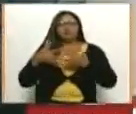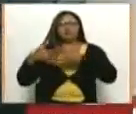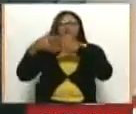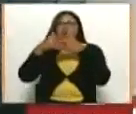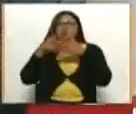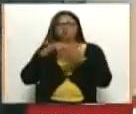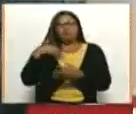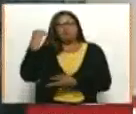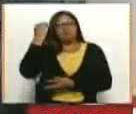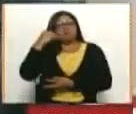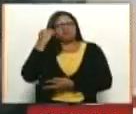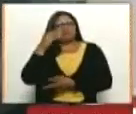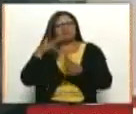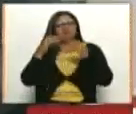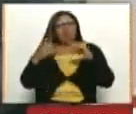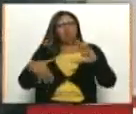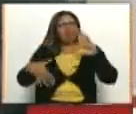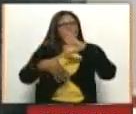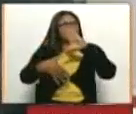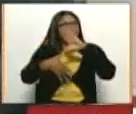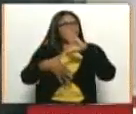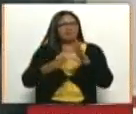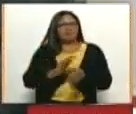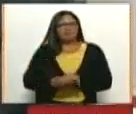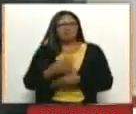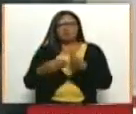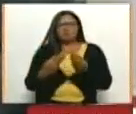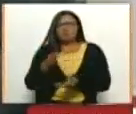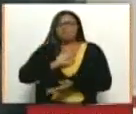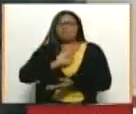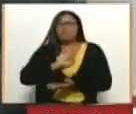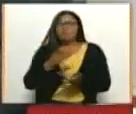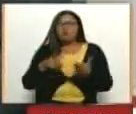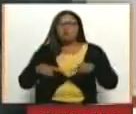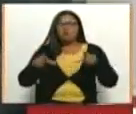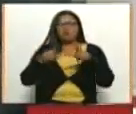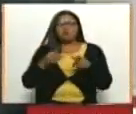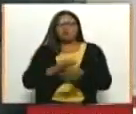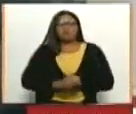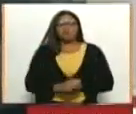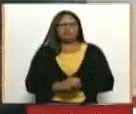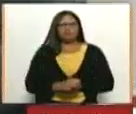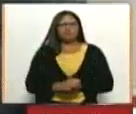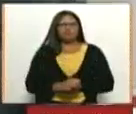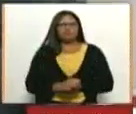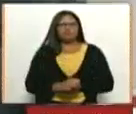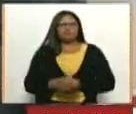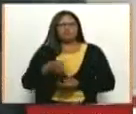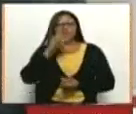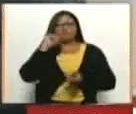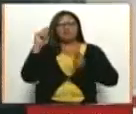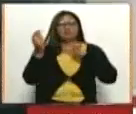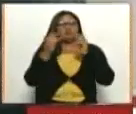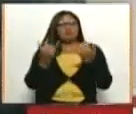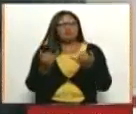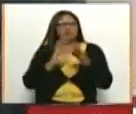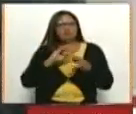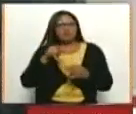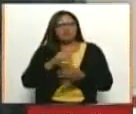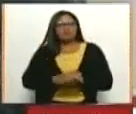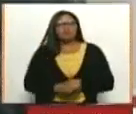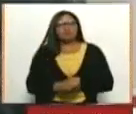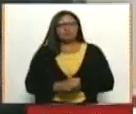considerado todo el continente americano como su propio espacio indiscutible. De hecho, el